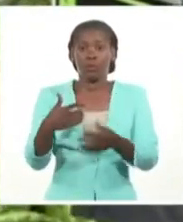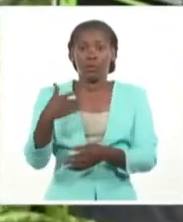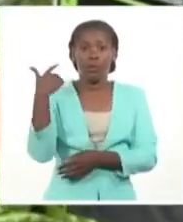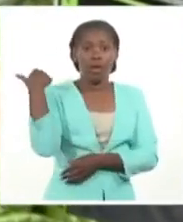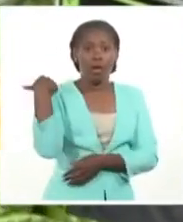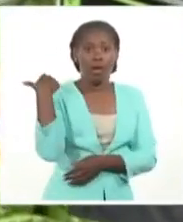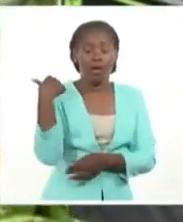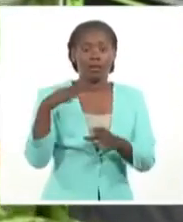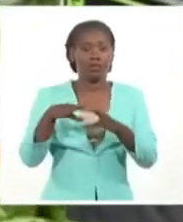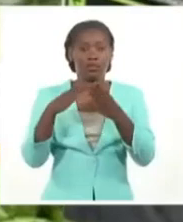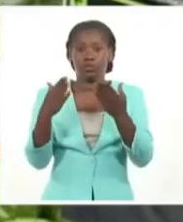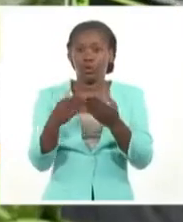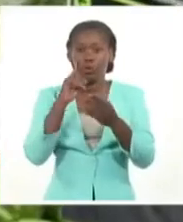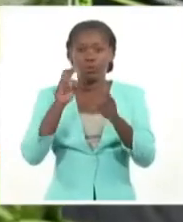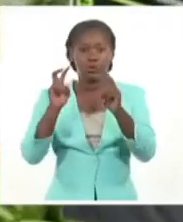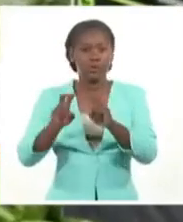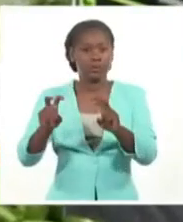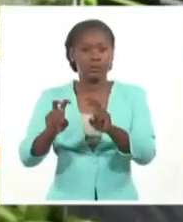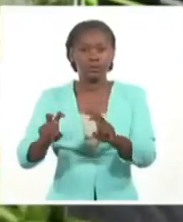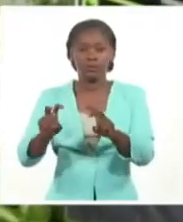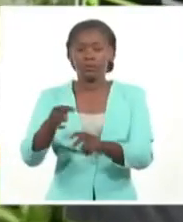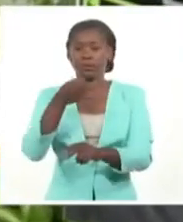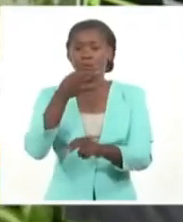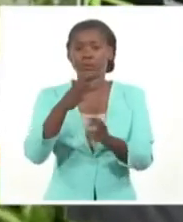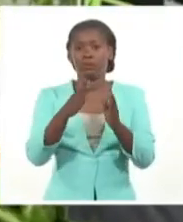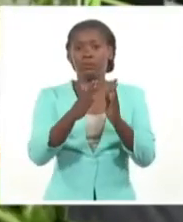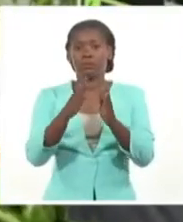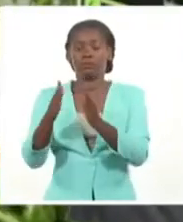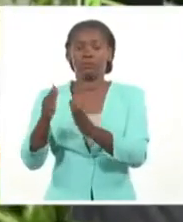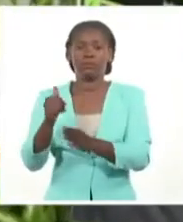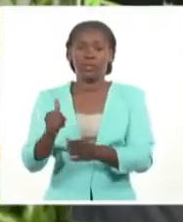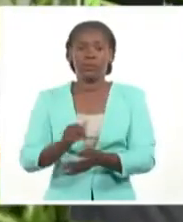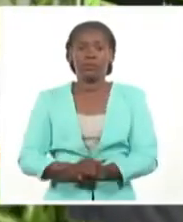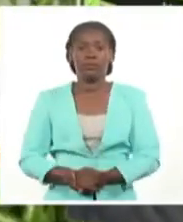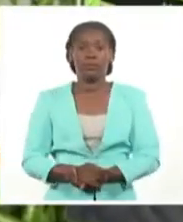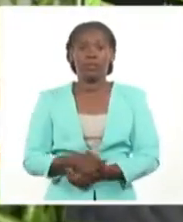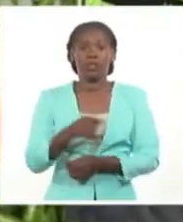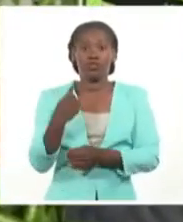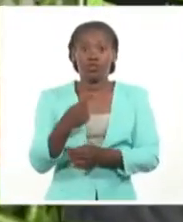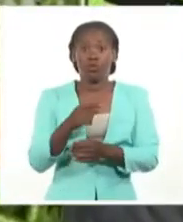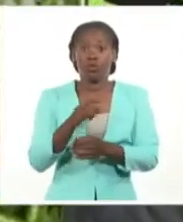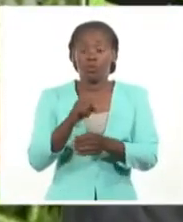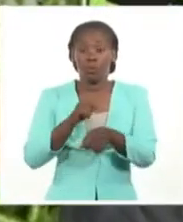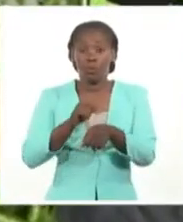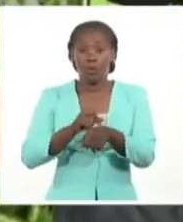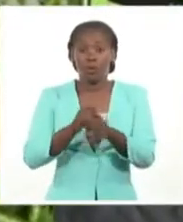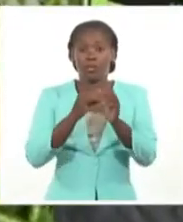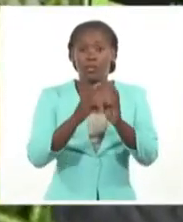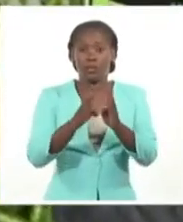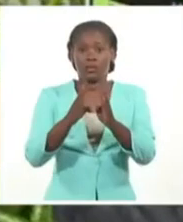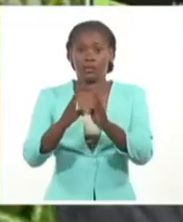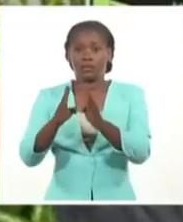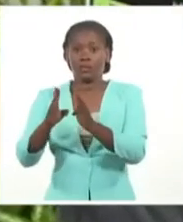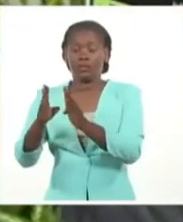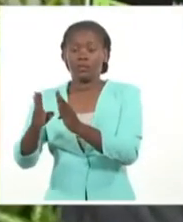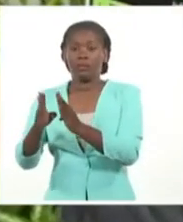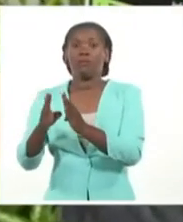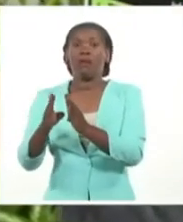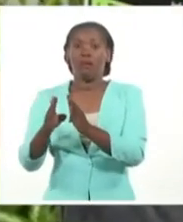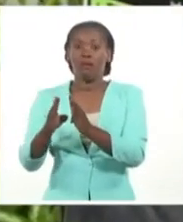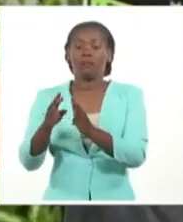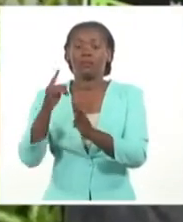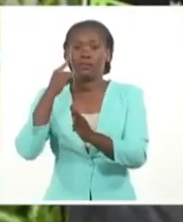imagenología. Toda esta valoración ha ayudado a un consenso que ha dado